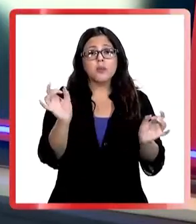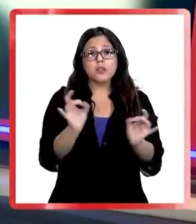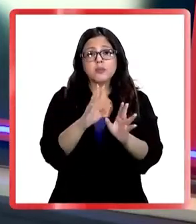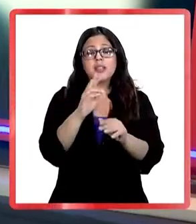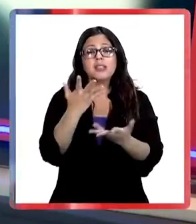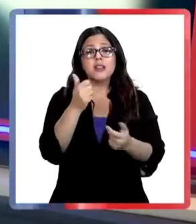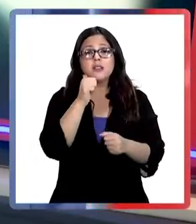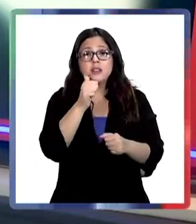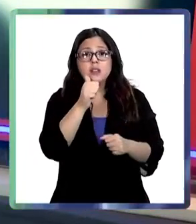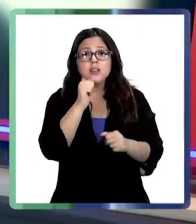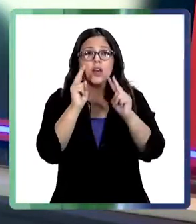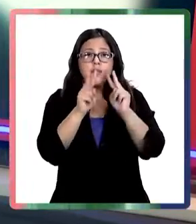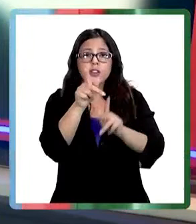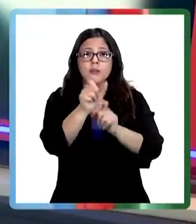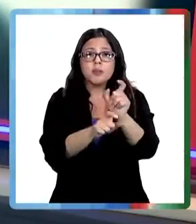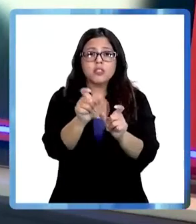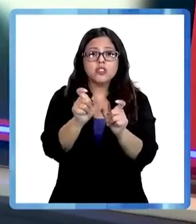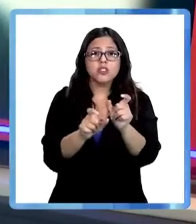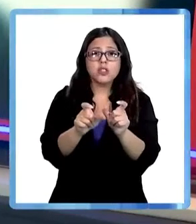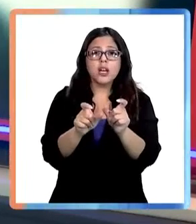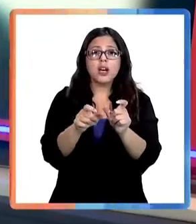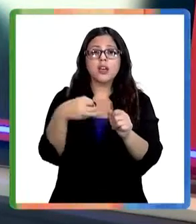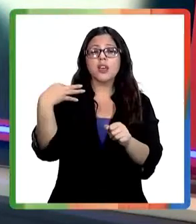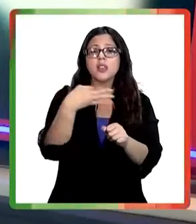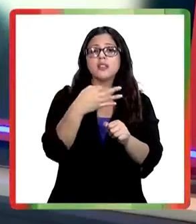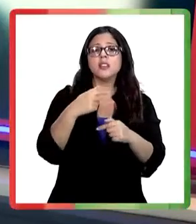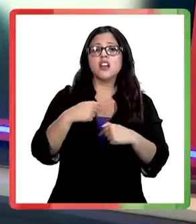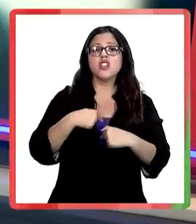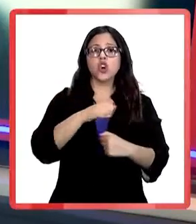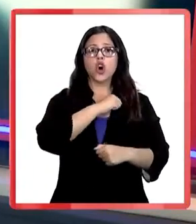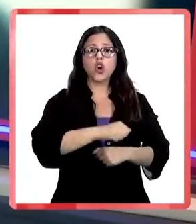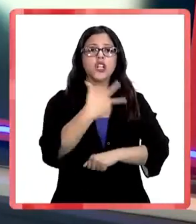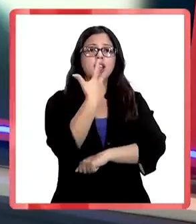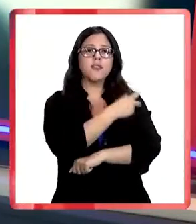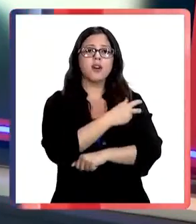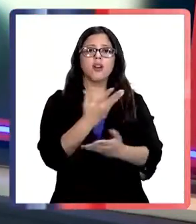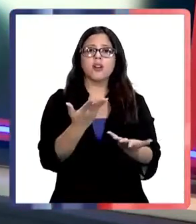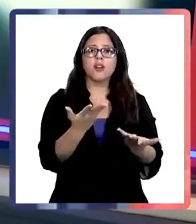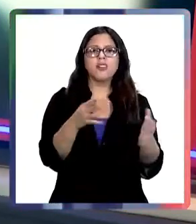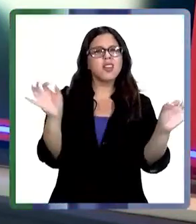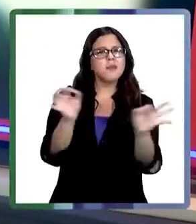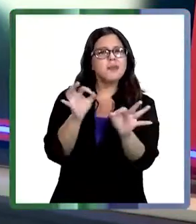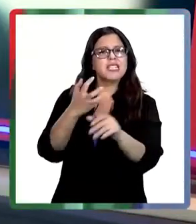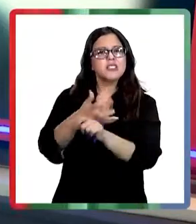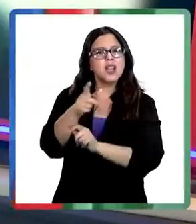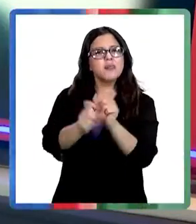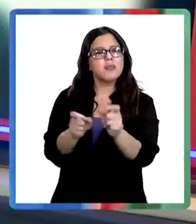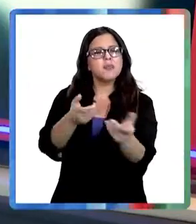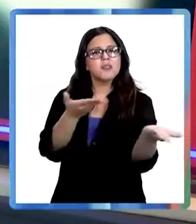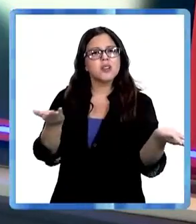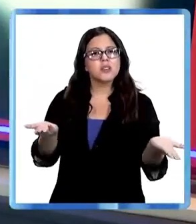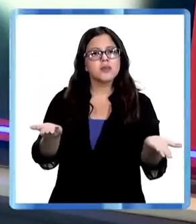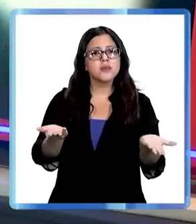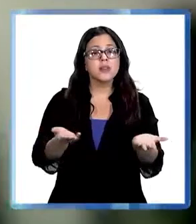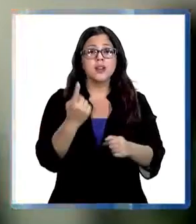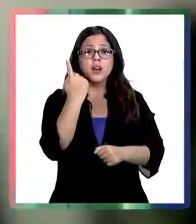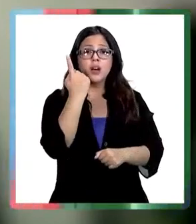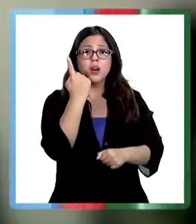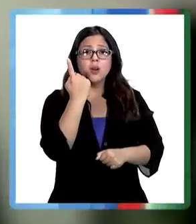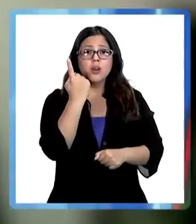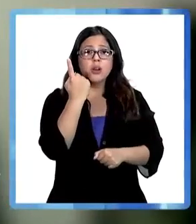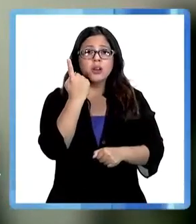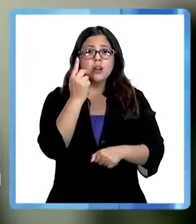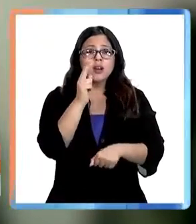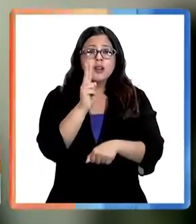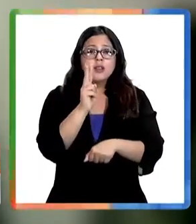seguramente en su día a día, en la casuística, ha visto personas que dicen, yo soy antivacunas. ¿Qué argumentos tienen todavía esas personas? Una